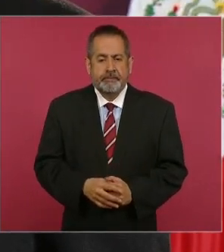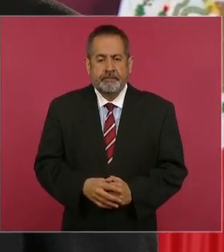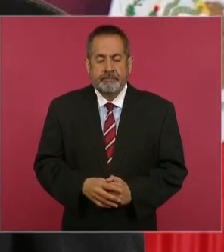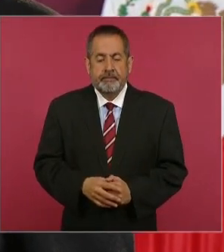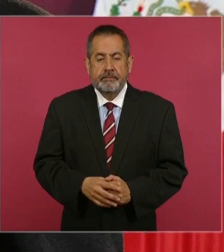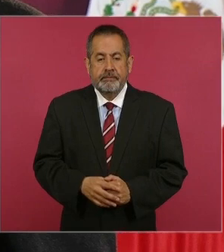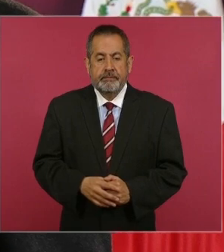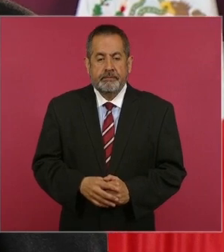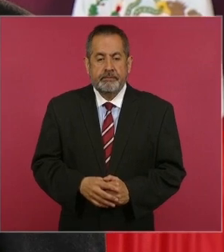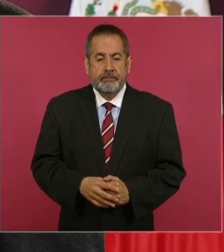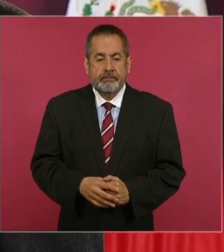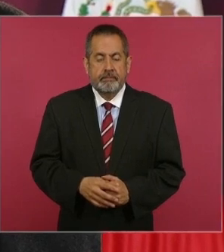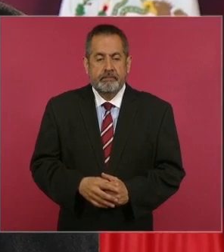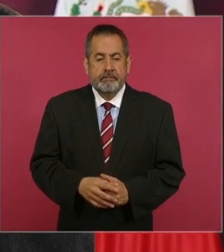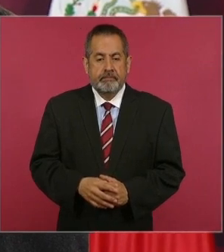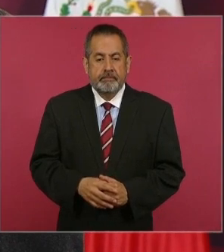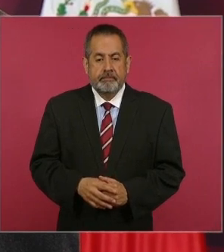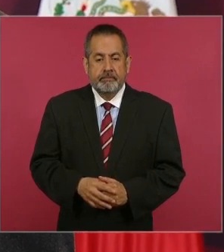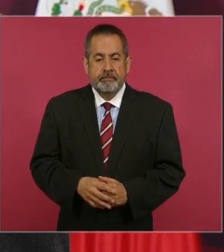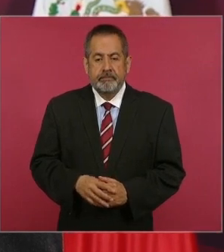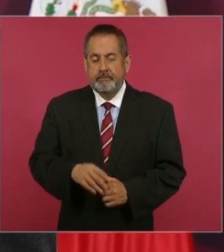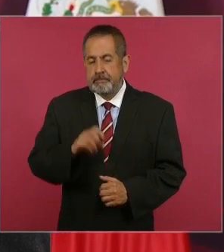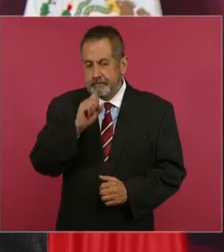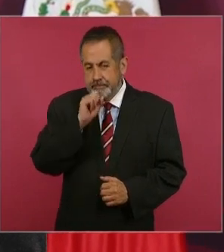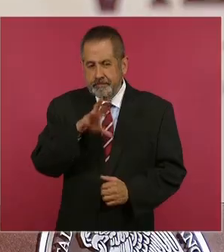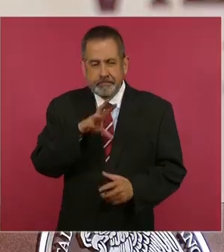pues partes